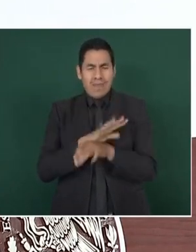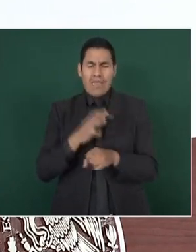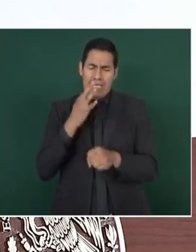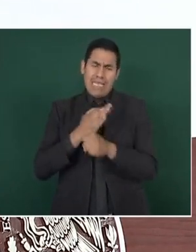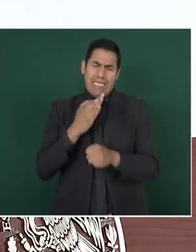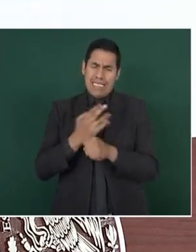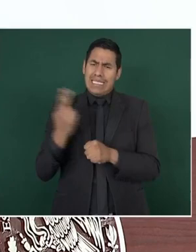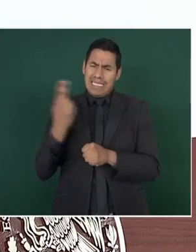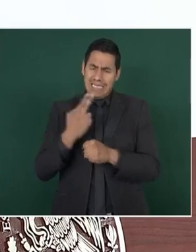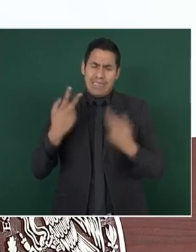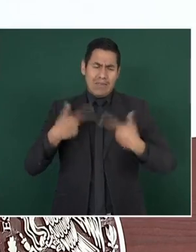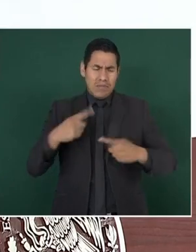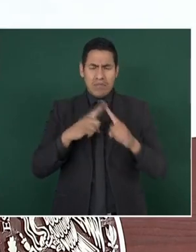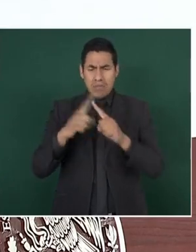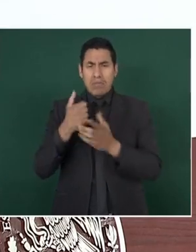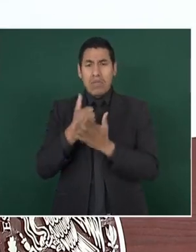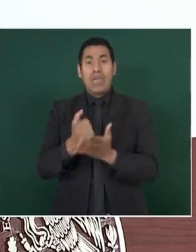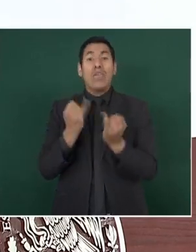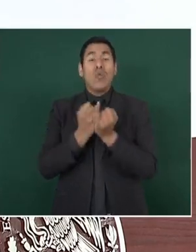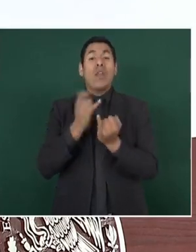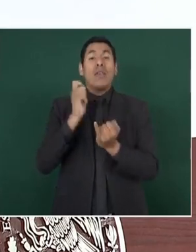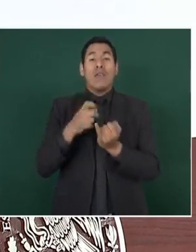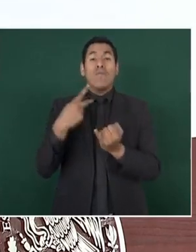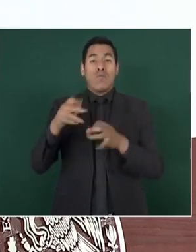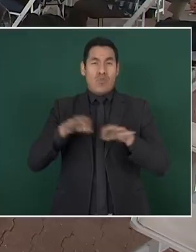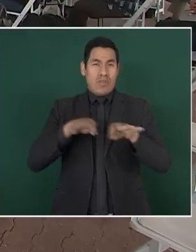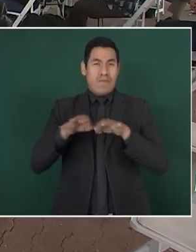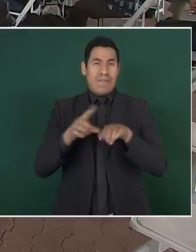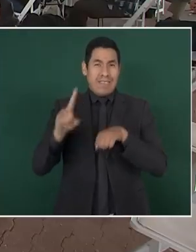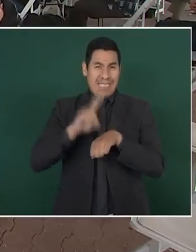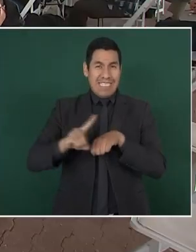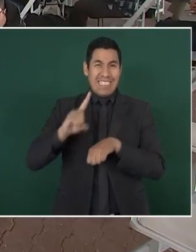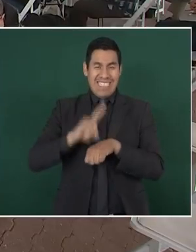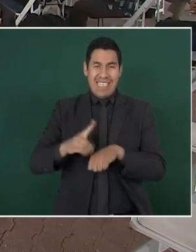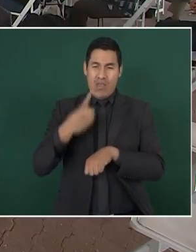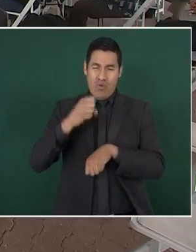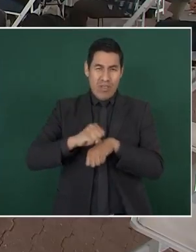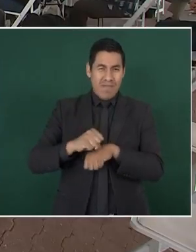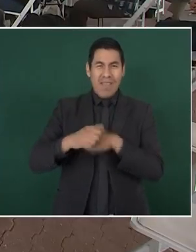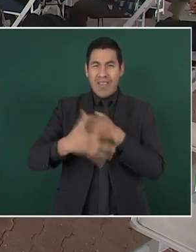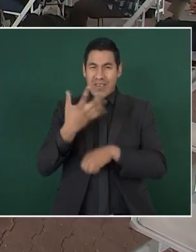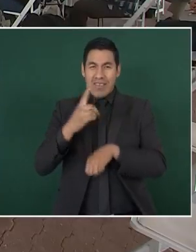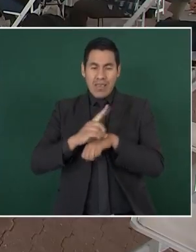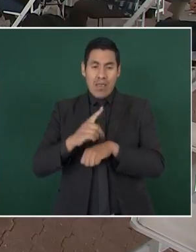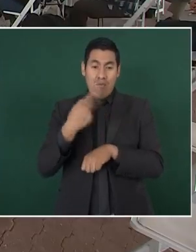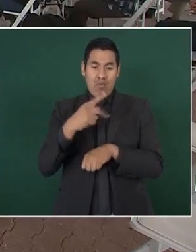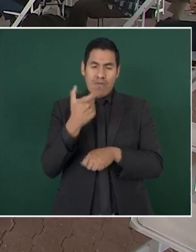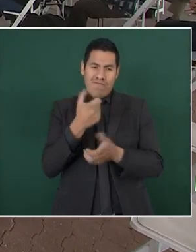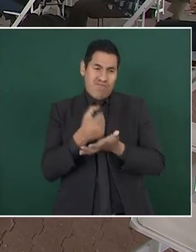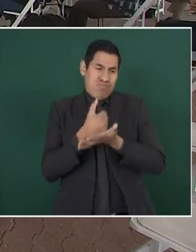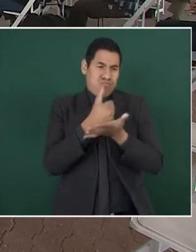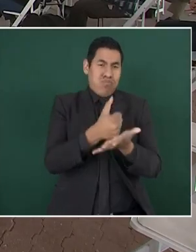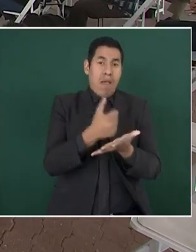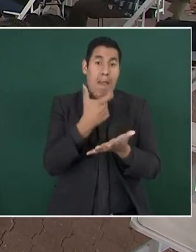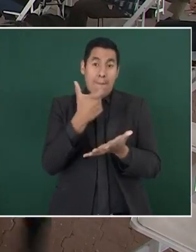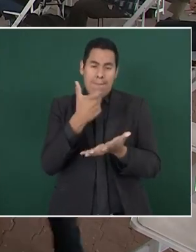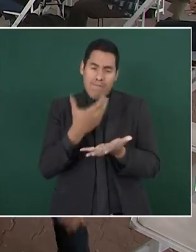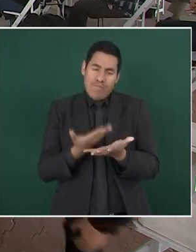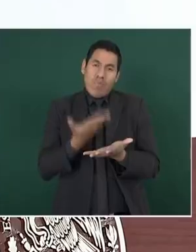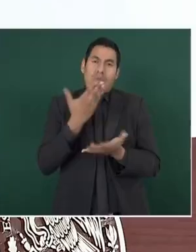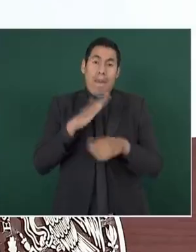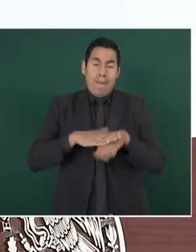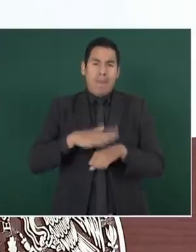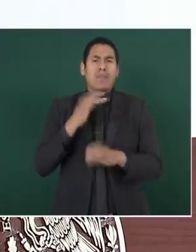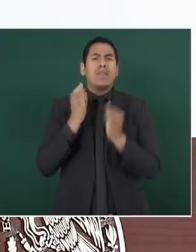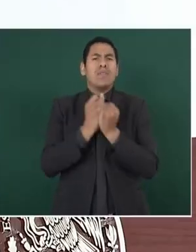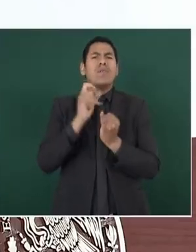los incrementos del salario, también el propio Congreso aprobó duplicar las vacaciones, el reparto